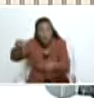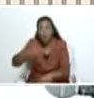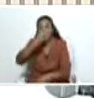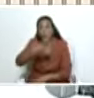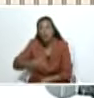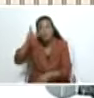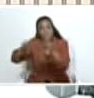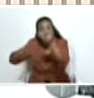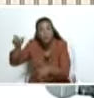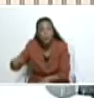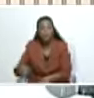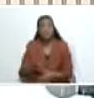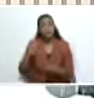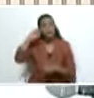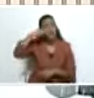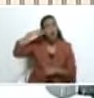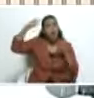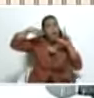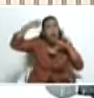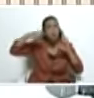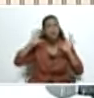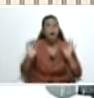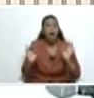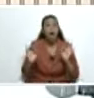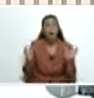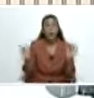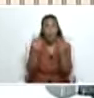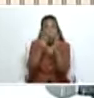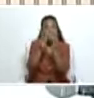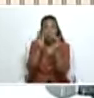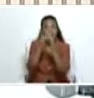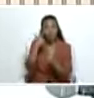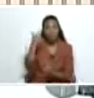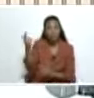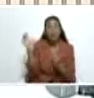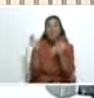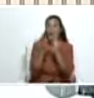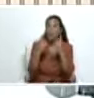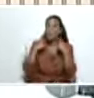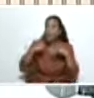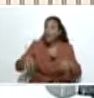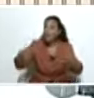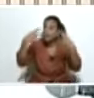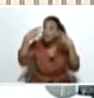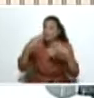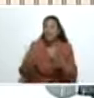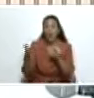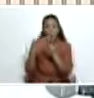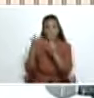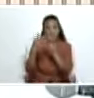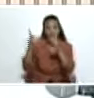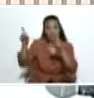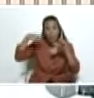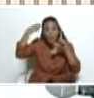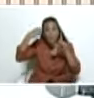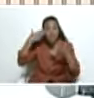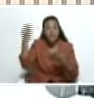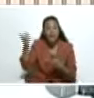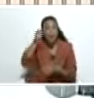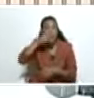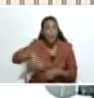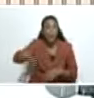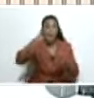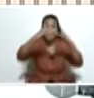Quiero recordar con un video, porque tenemos un pase, no se lo pierdan. Tenemos un pase al